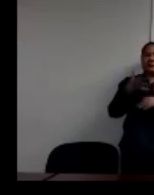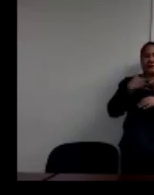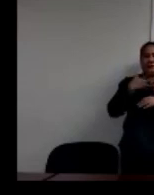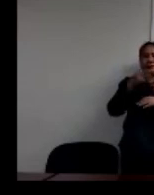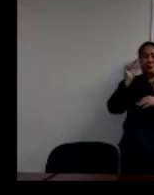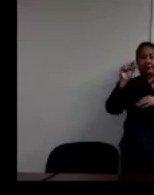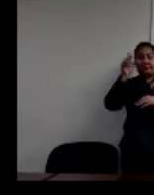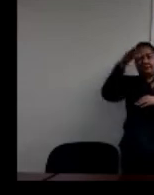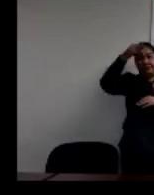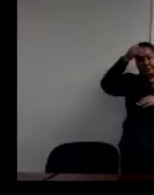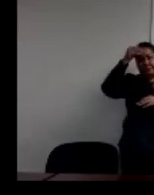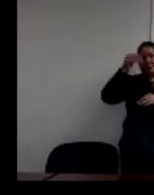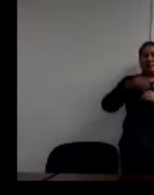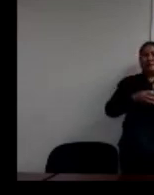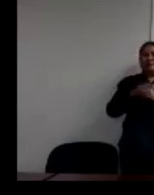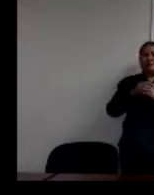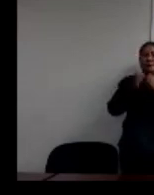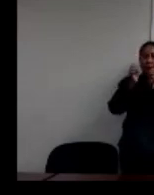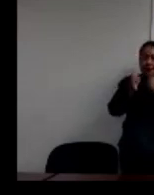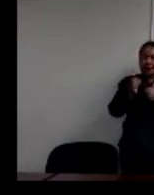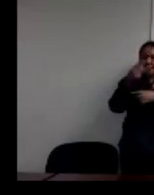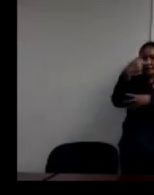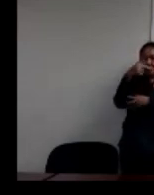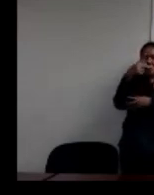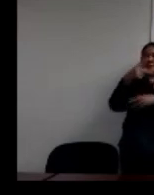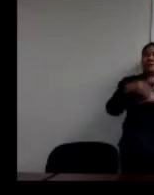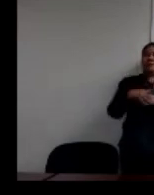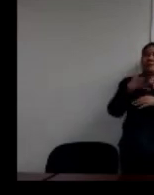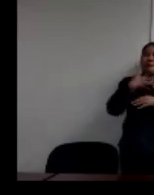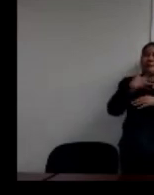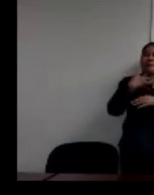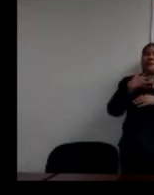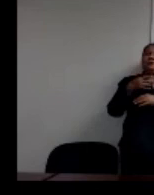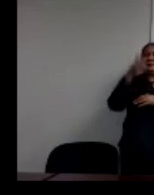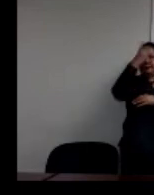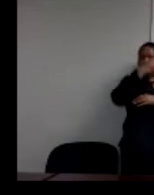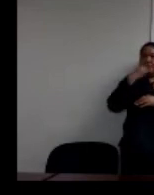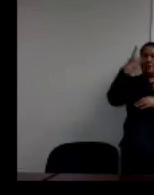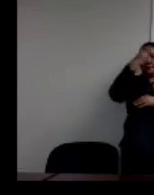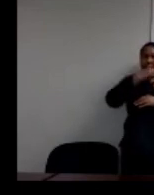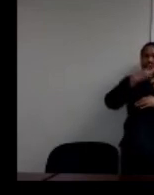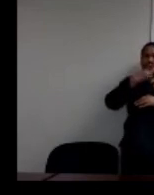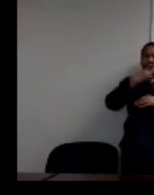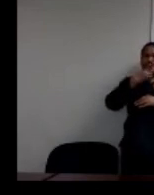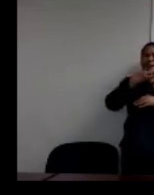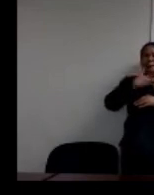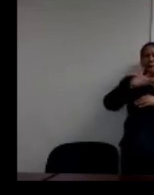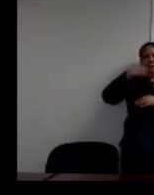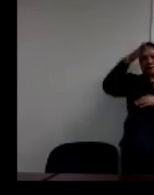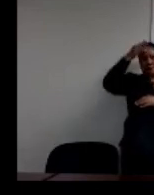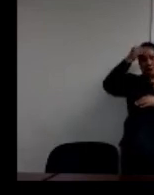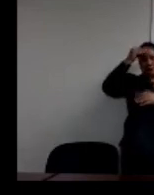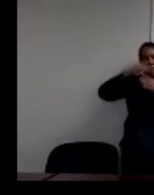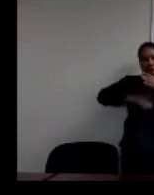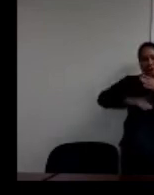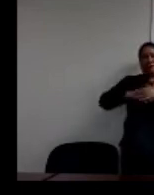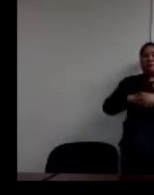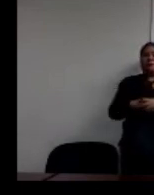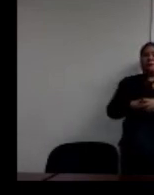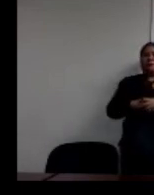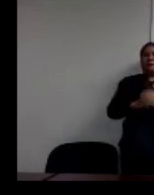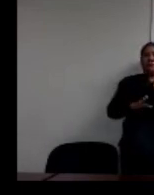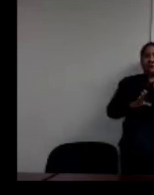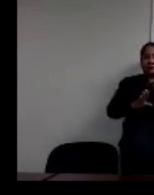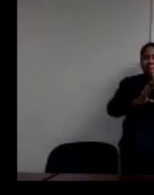rendimiento, establecer en ellos, o si ya tienen ese diagnóstico que tienen bajo rendimiento académico, establecer en ellos metas